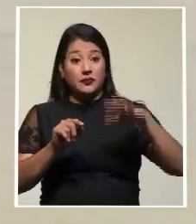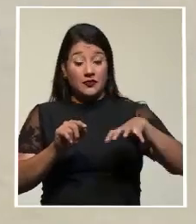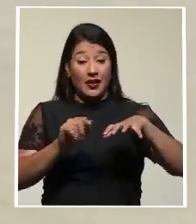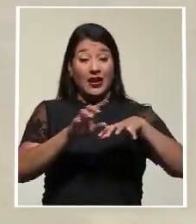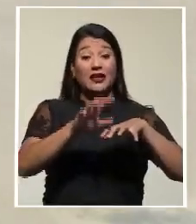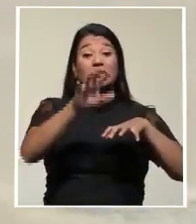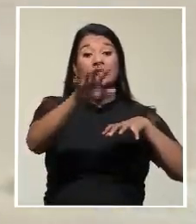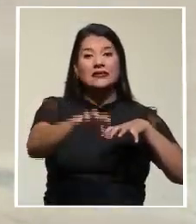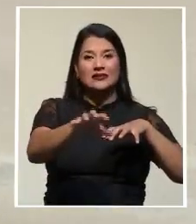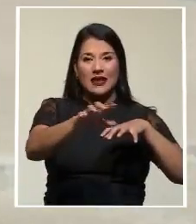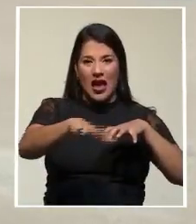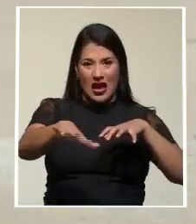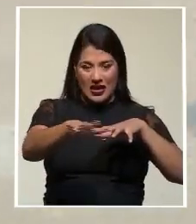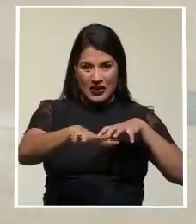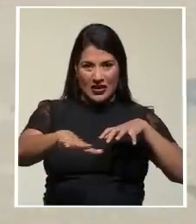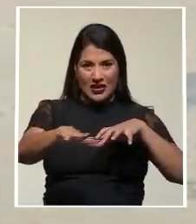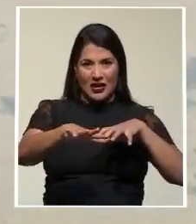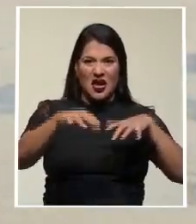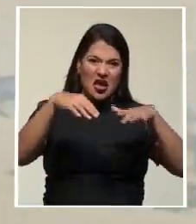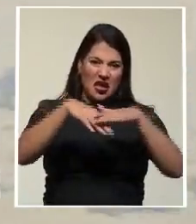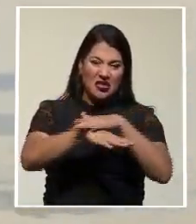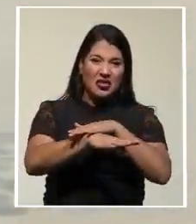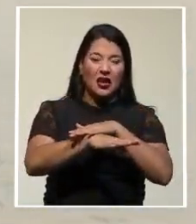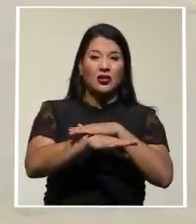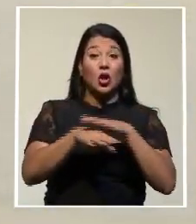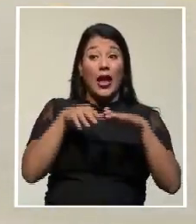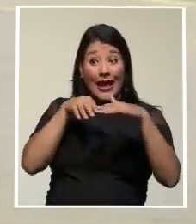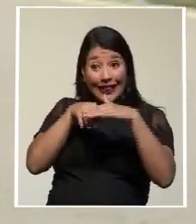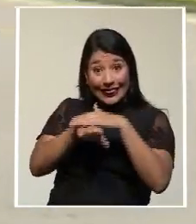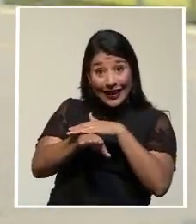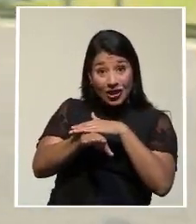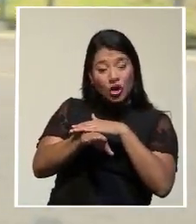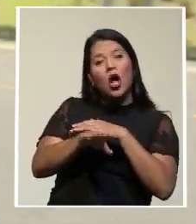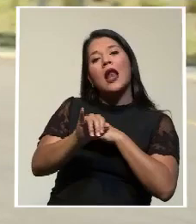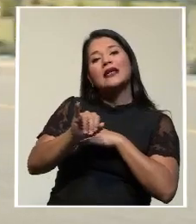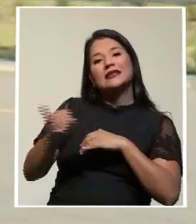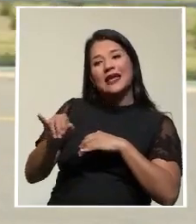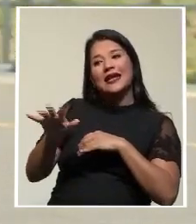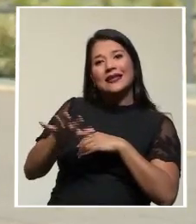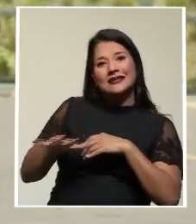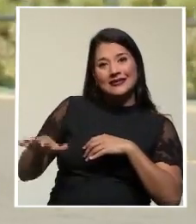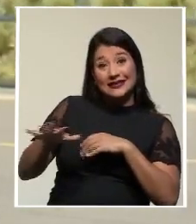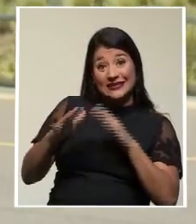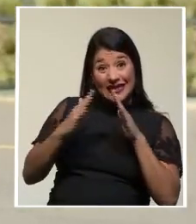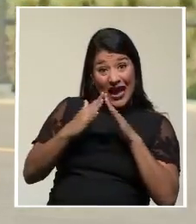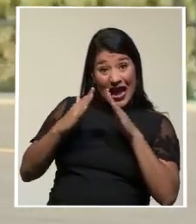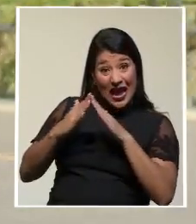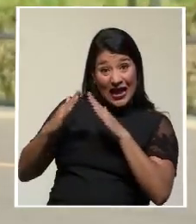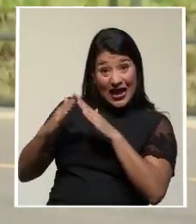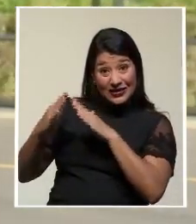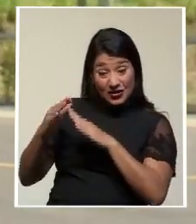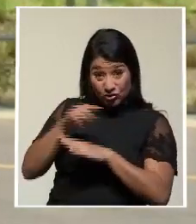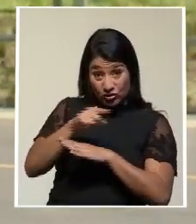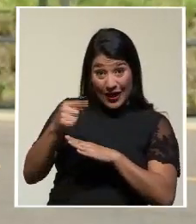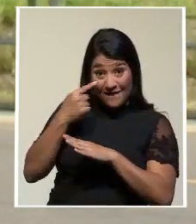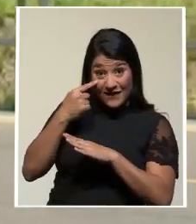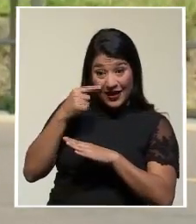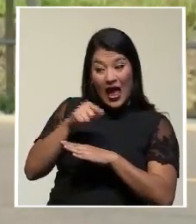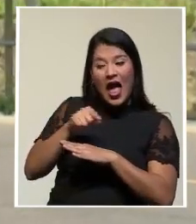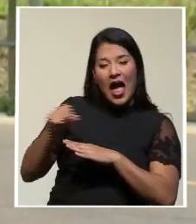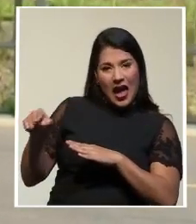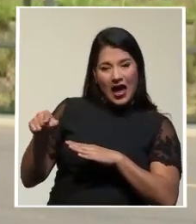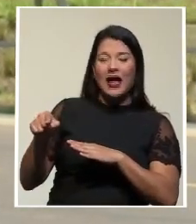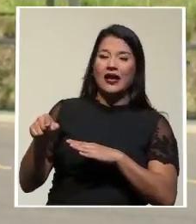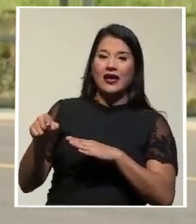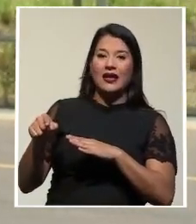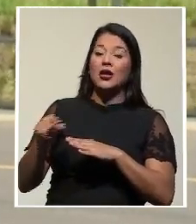que sería entrando del complejo hacia la izquierda. Entonces, todas estas casitas que podemos ver ahí al fondo son los espacios donde